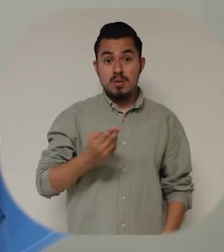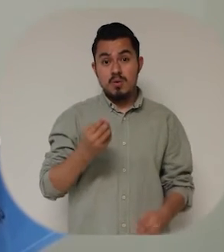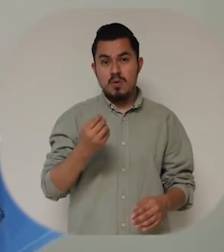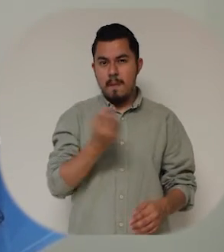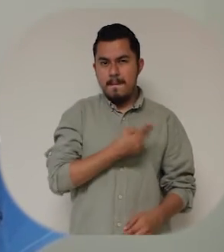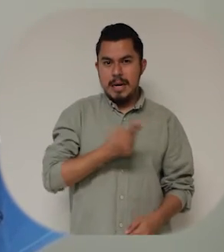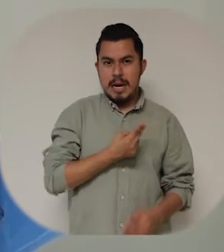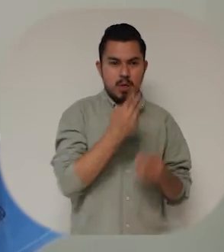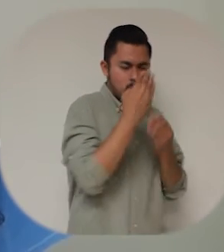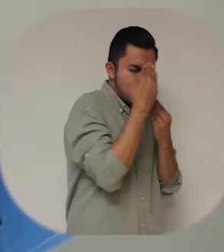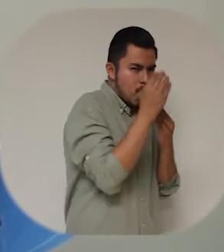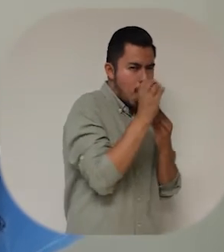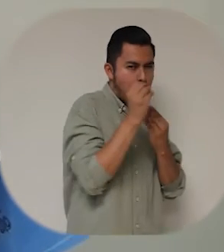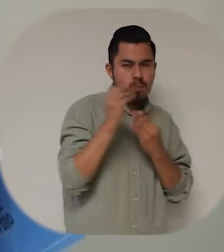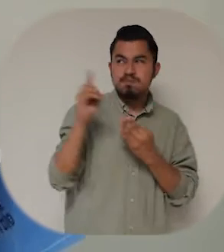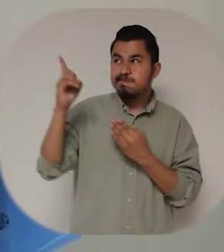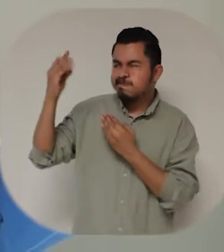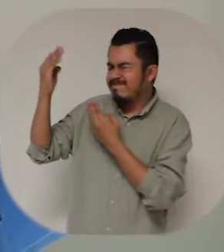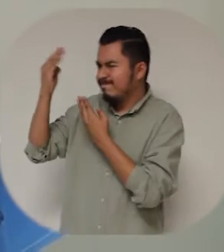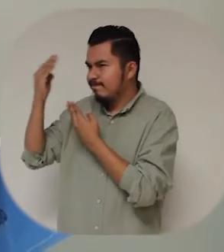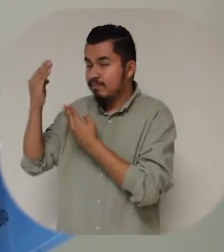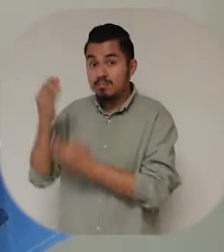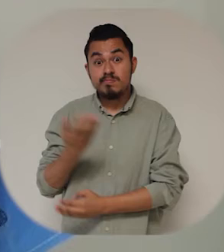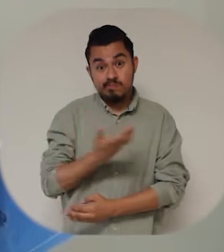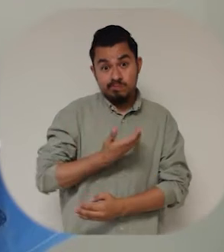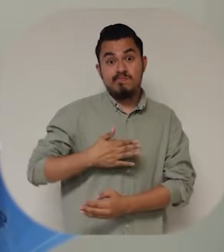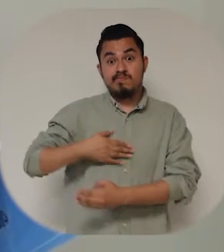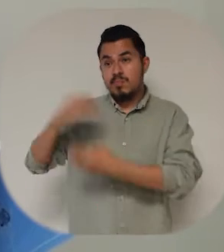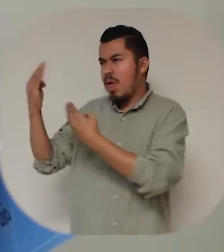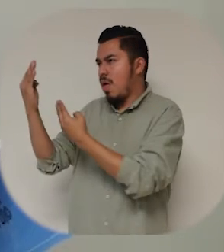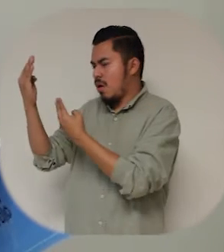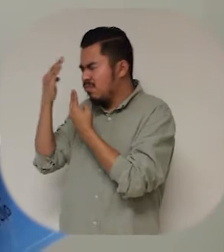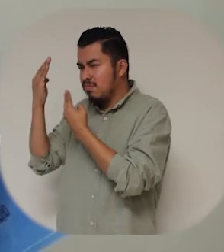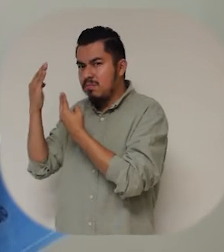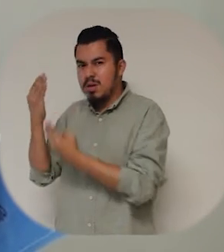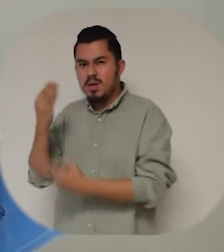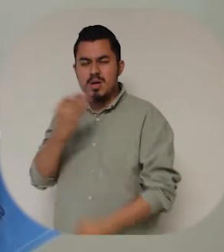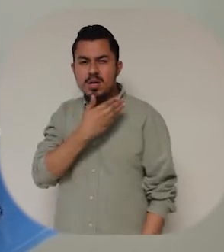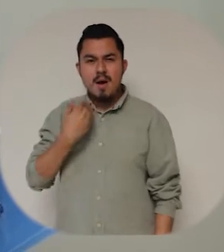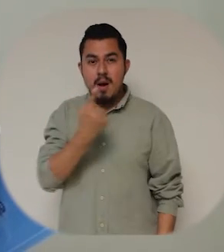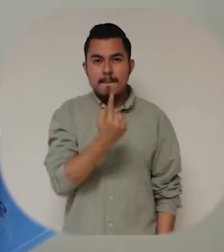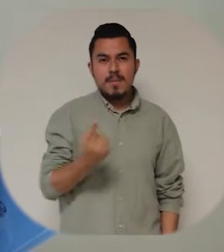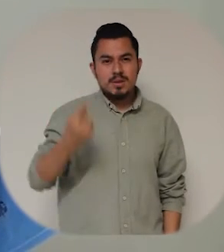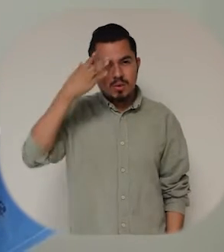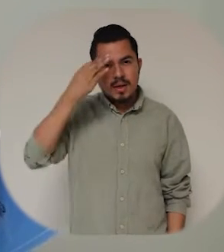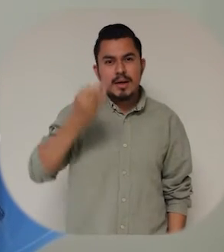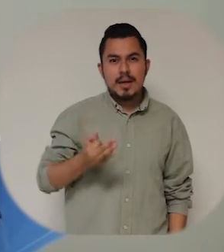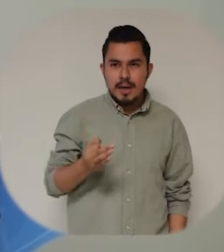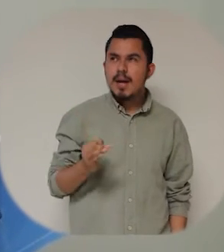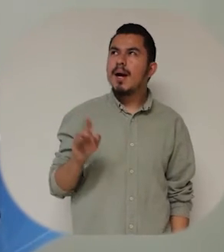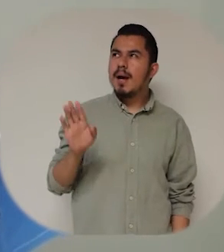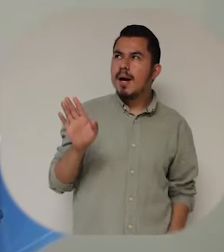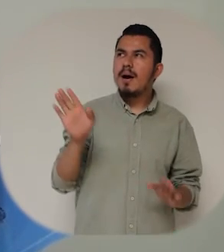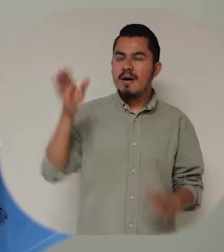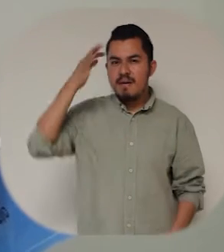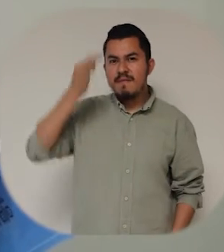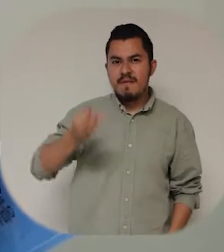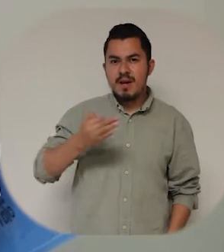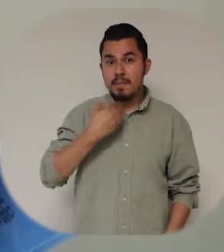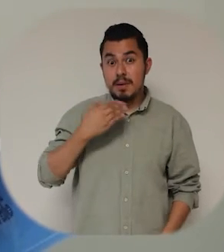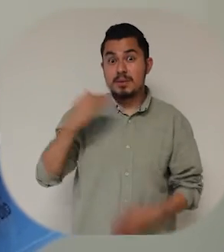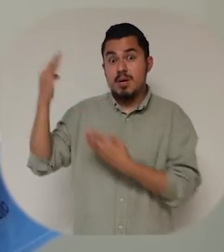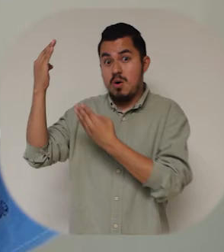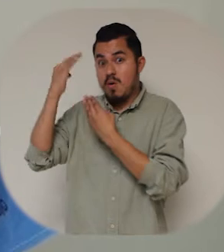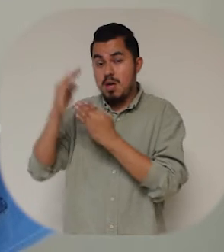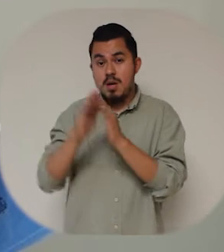que verdaderamente vive con fe, obedece. 1 Pedro 1:22. Habiendo purificado vuestras almas por